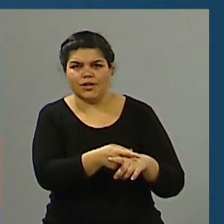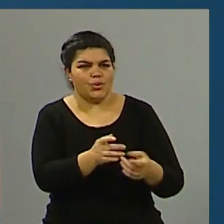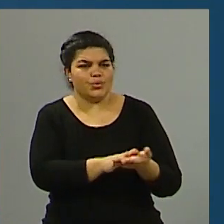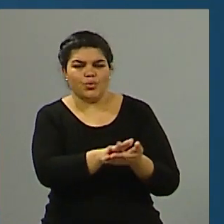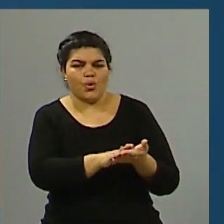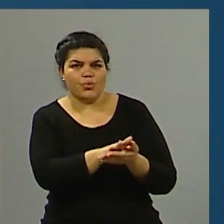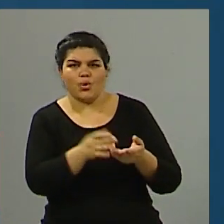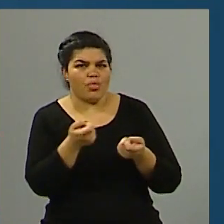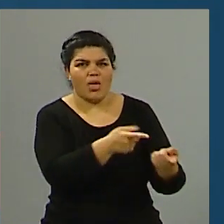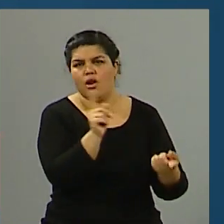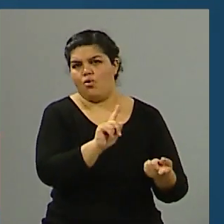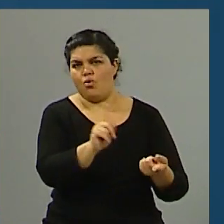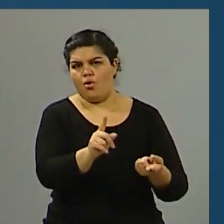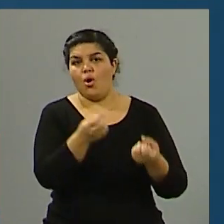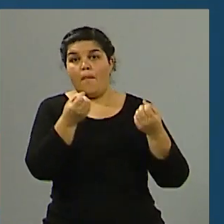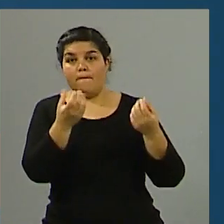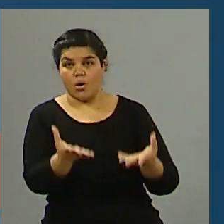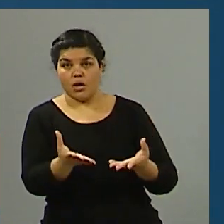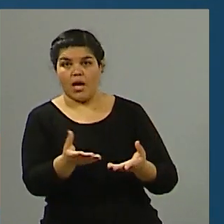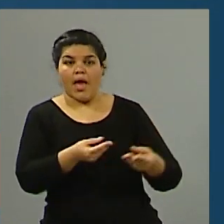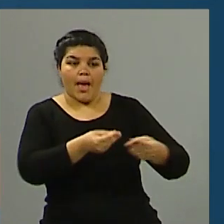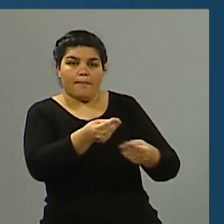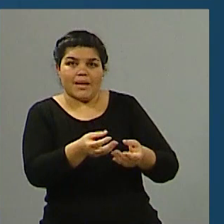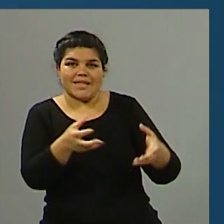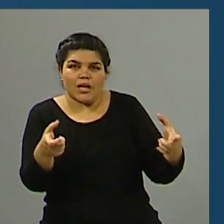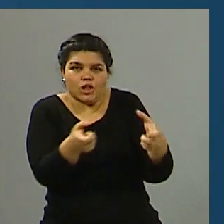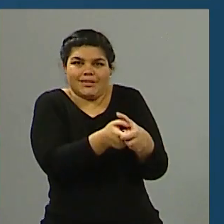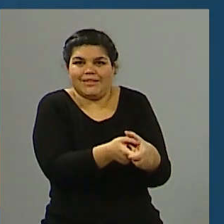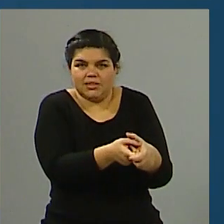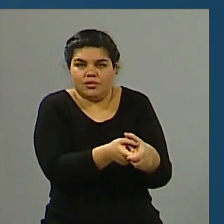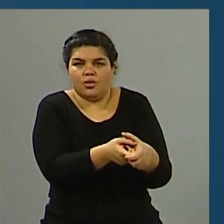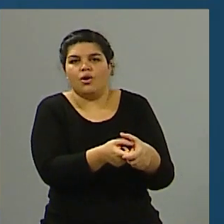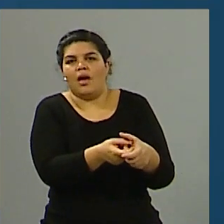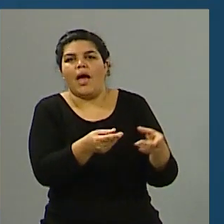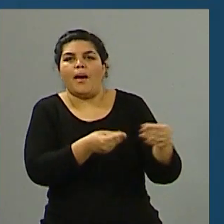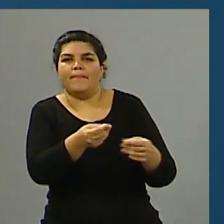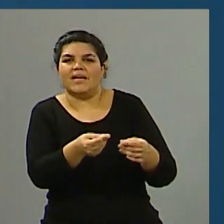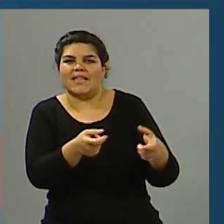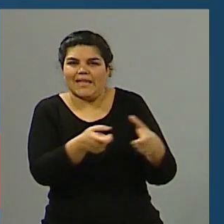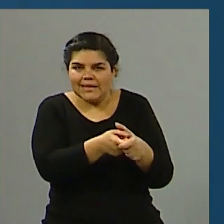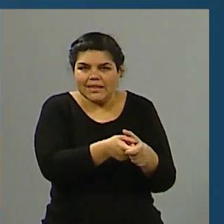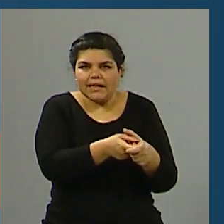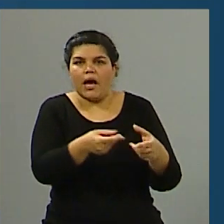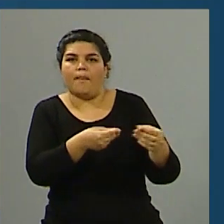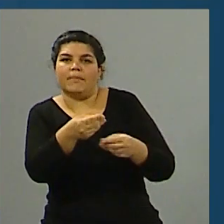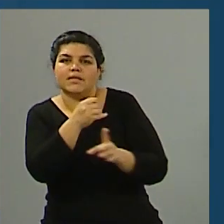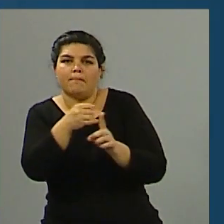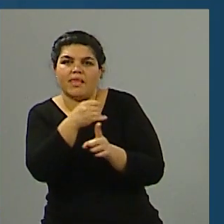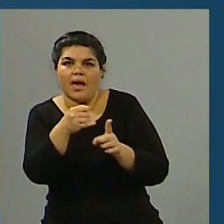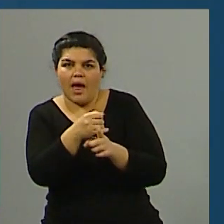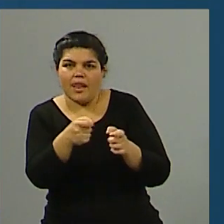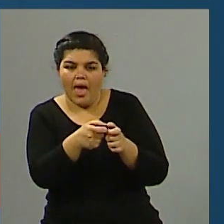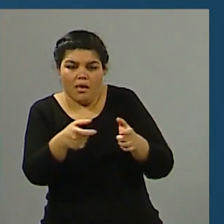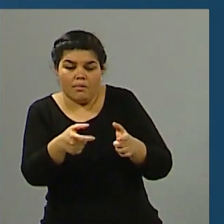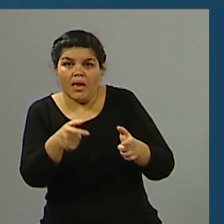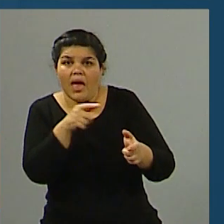los comerciantes más pequeños, ¿no? Los más chicos, los empresarios, como usted bien lo dice, el pequeño y mediano empresario, el pequeño comerciante que por ahí no